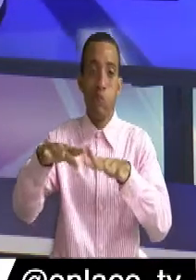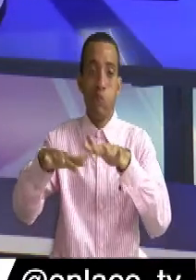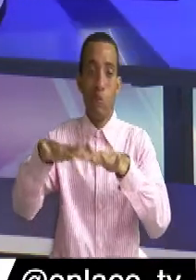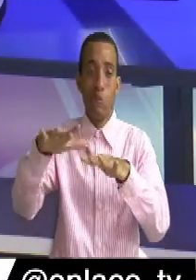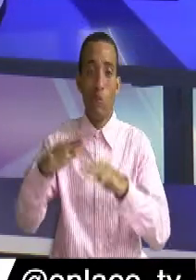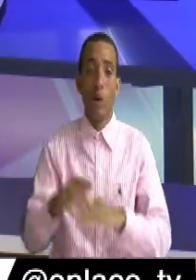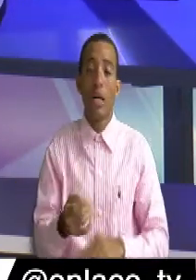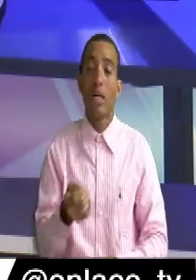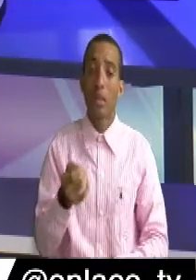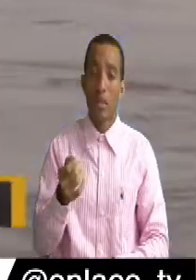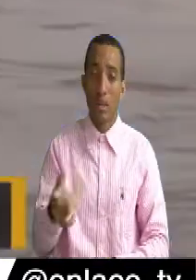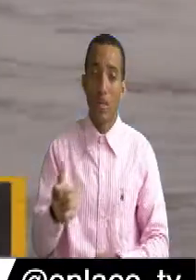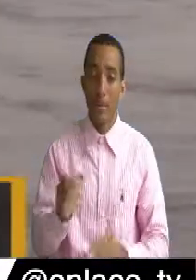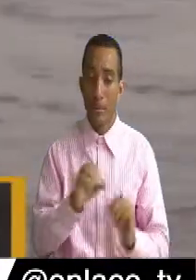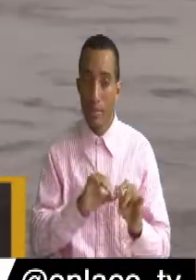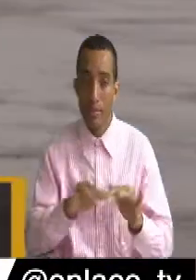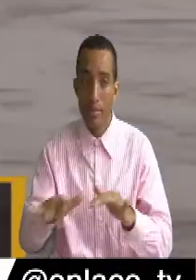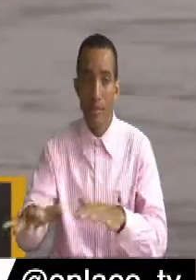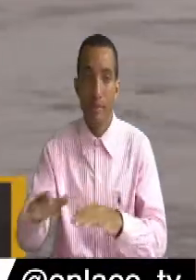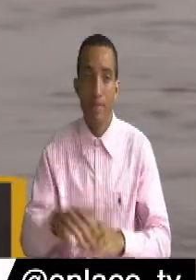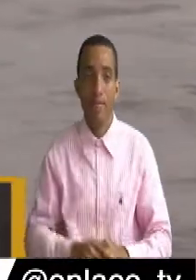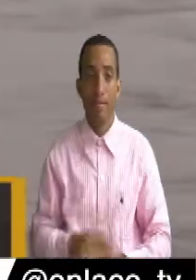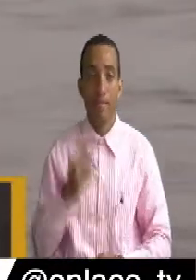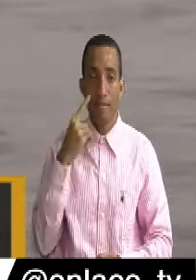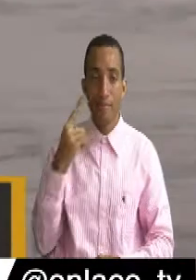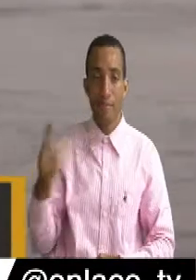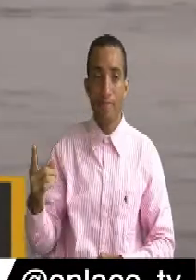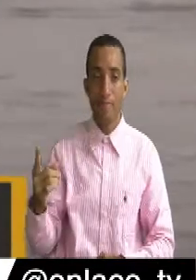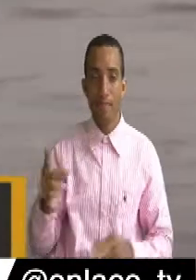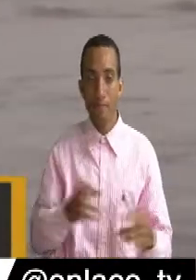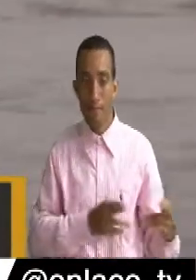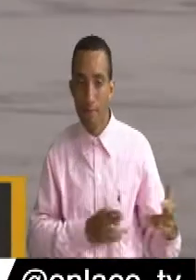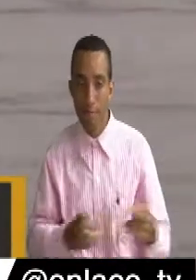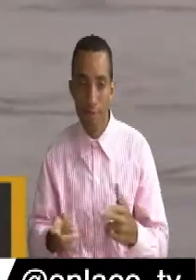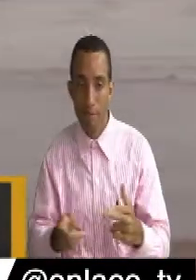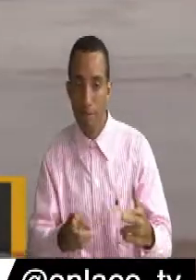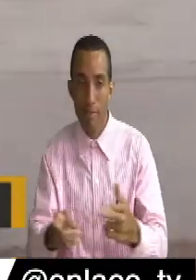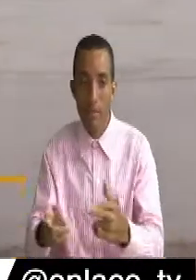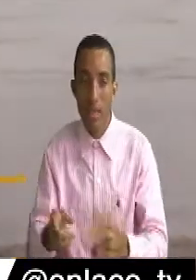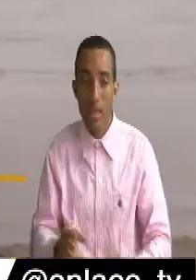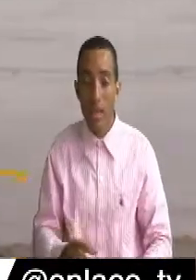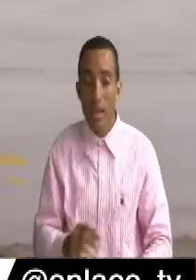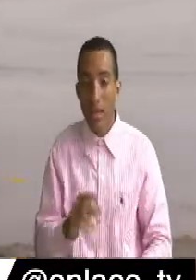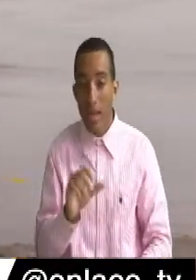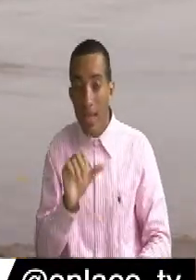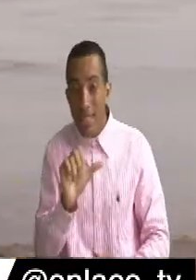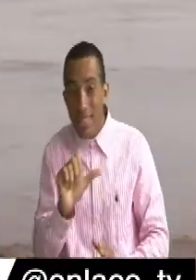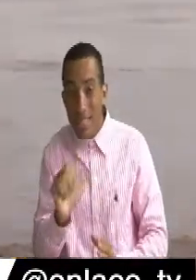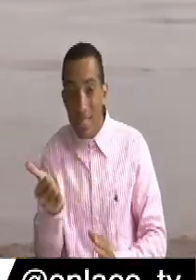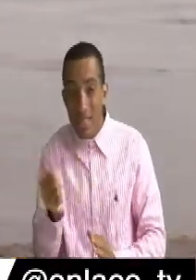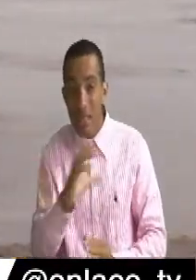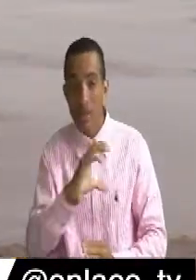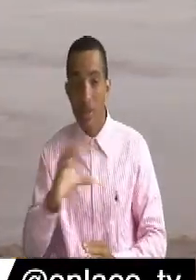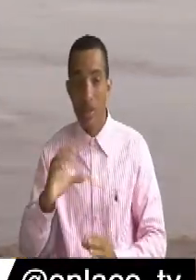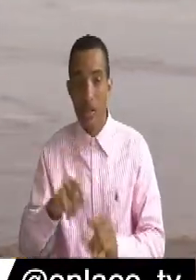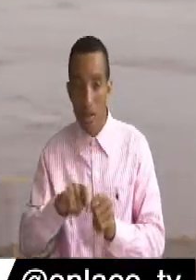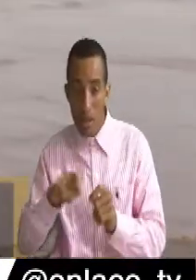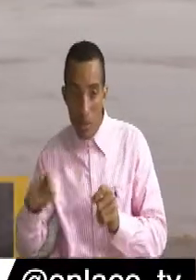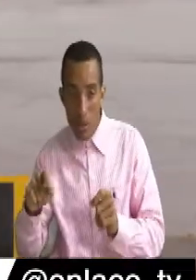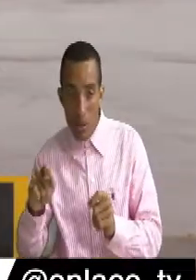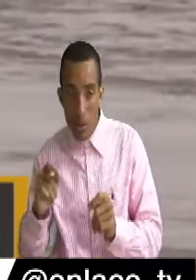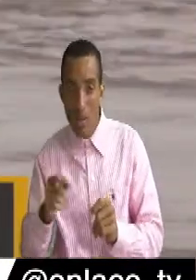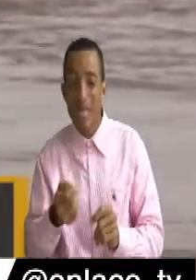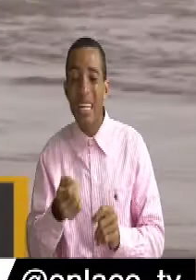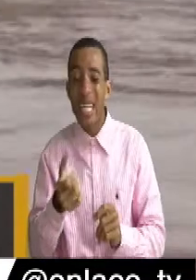clima. Así está el nivel del río Magdalena, a tan solo 10 centímetros de desbordamiento. Las autoridades invitan